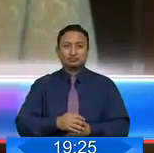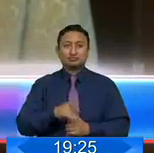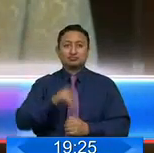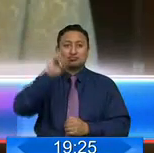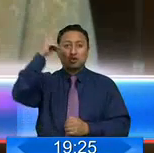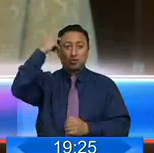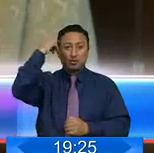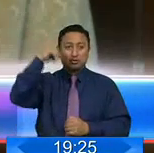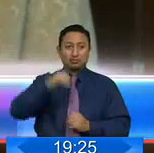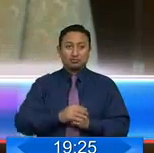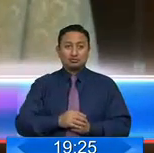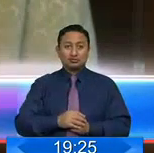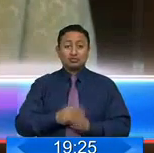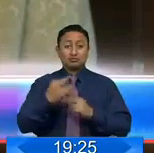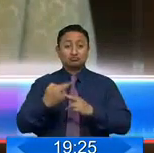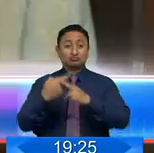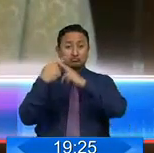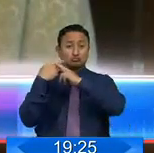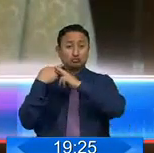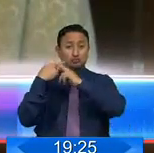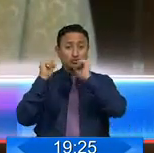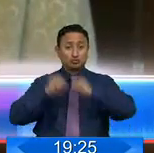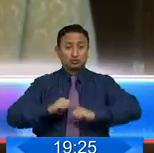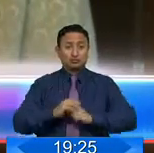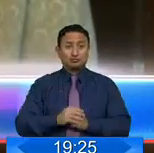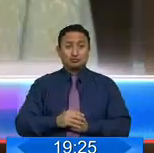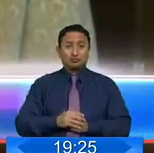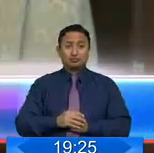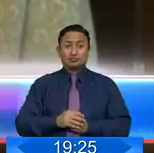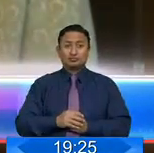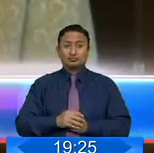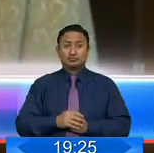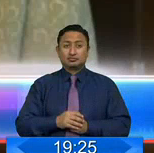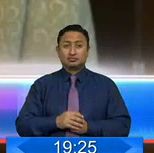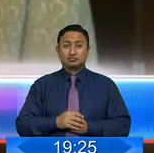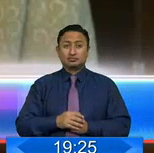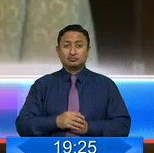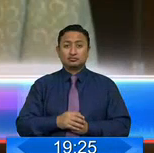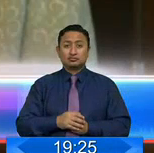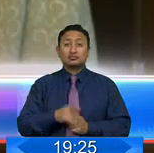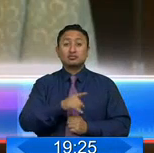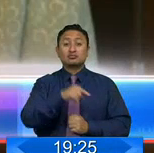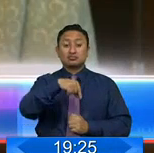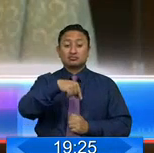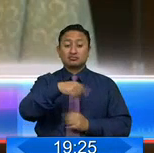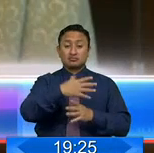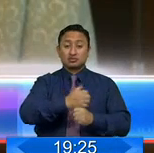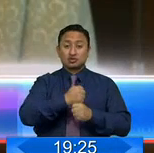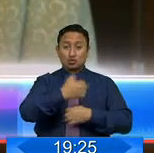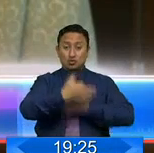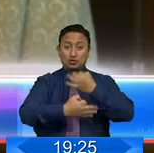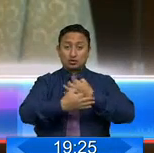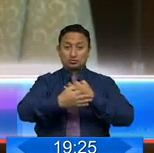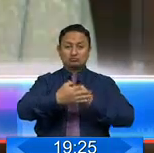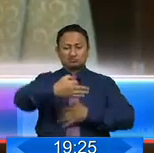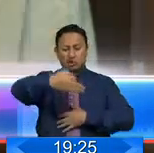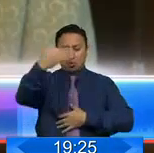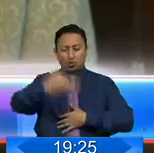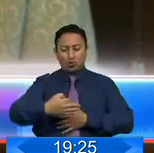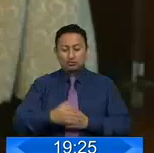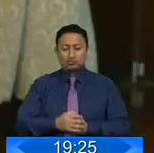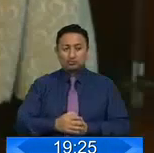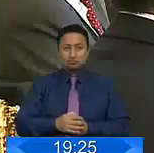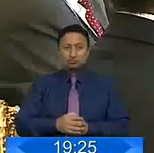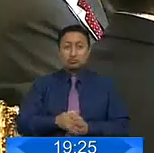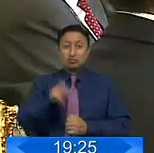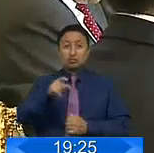de un gobierno responsable y de un gobierno que garantiza además la seguridad jurídica que quienes invierten en el Ecuador.